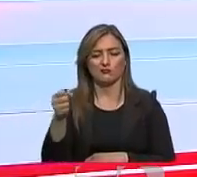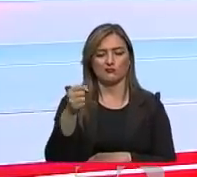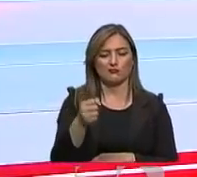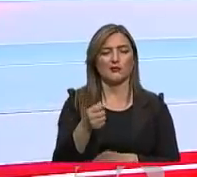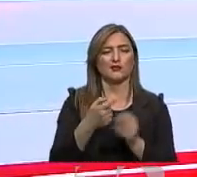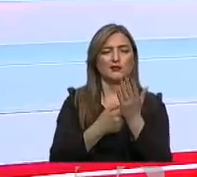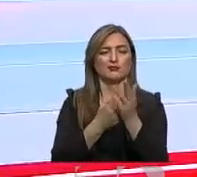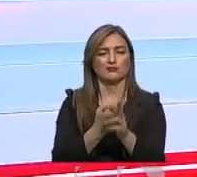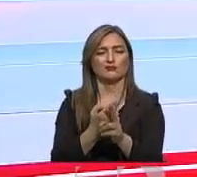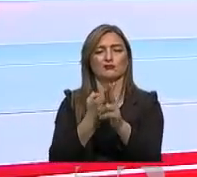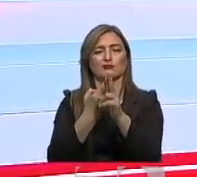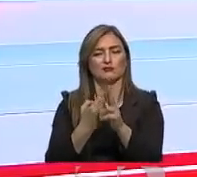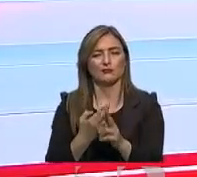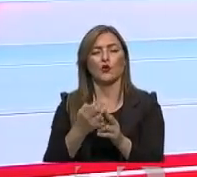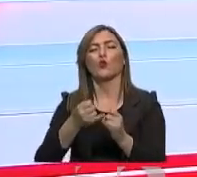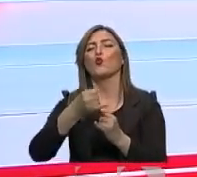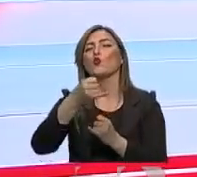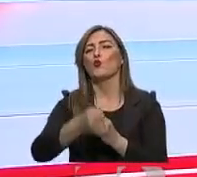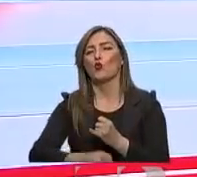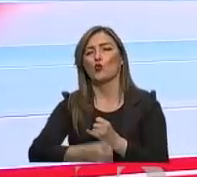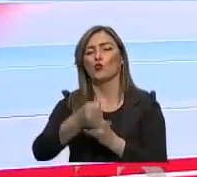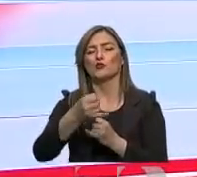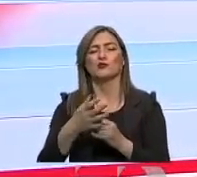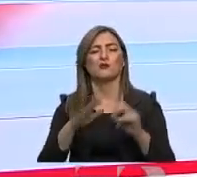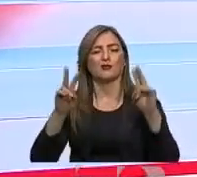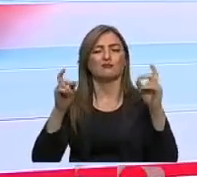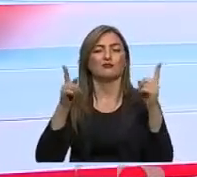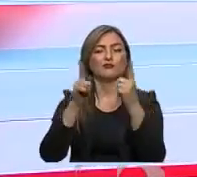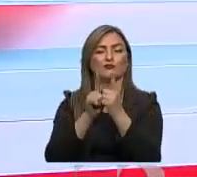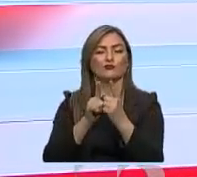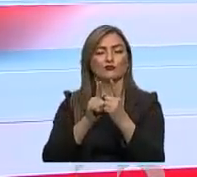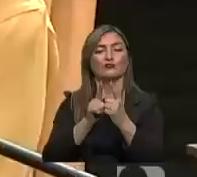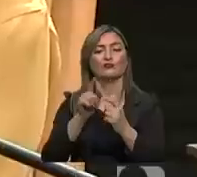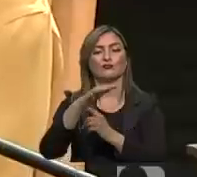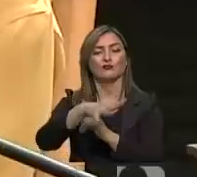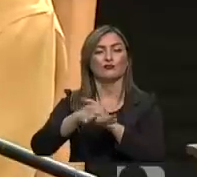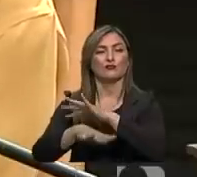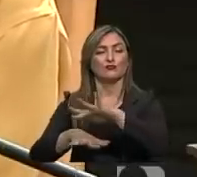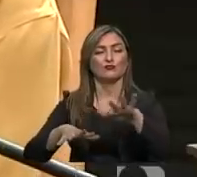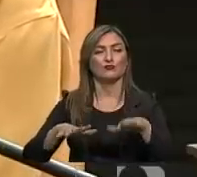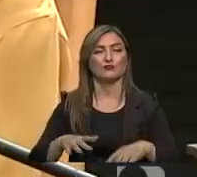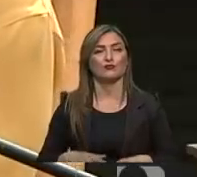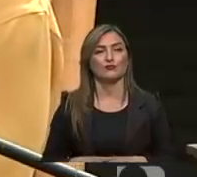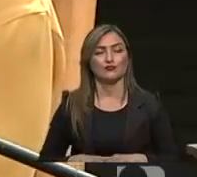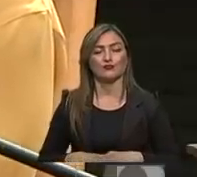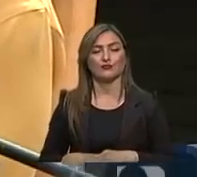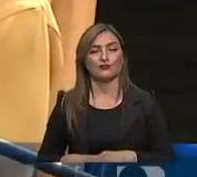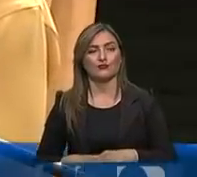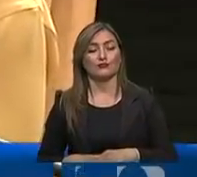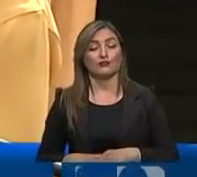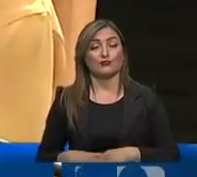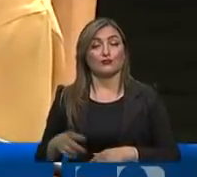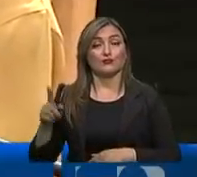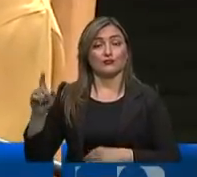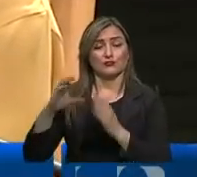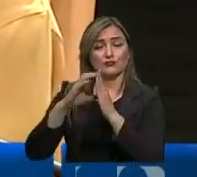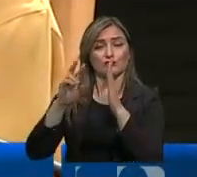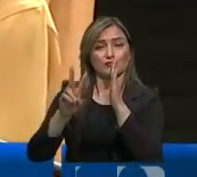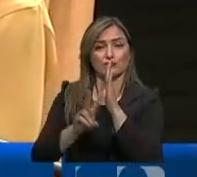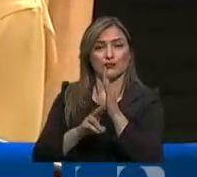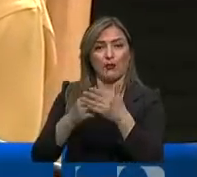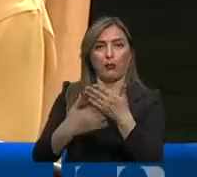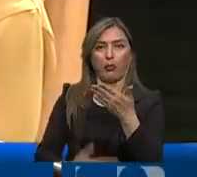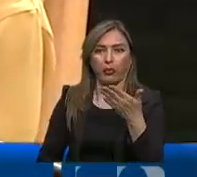y analizó los resultados de la última cumbre ambiental. Es para agradecer. La hoja de vida de Yolanda Cacabatze